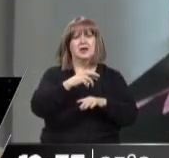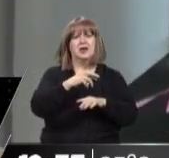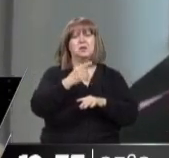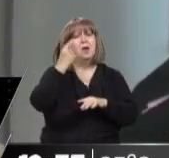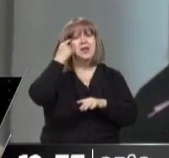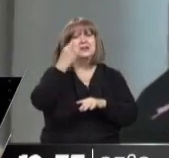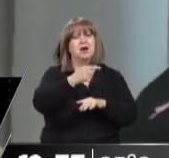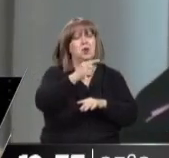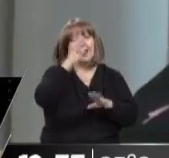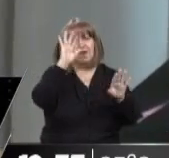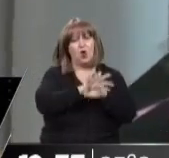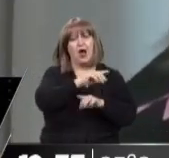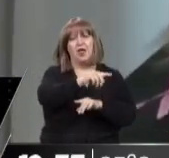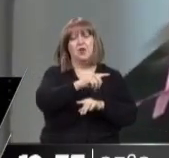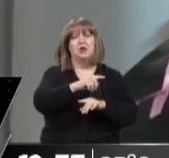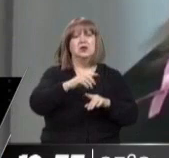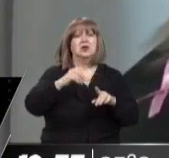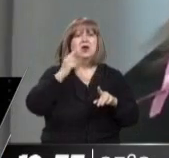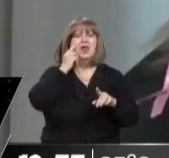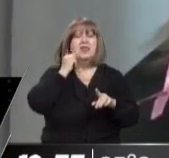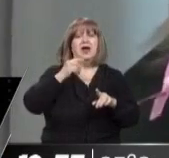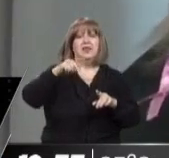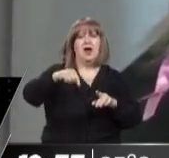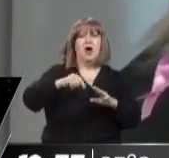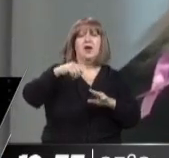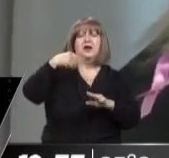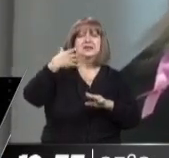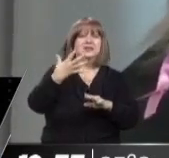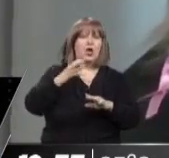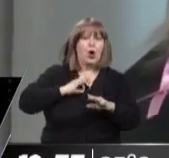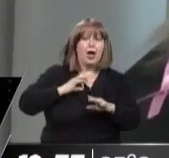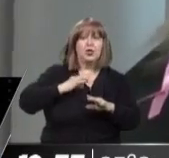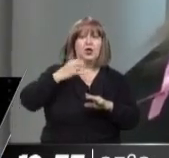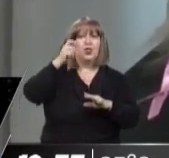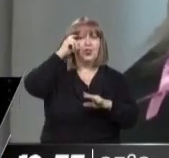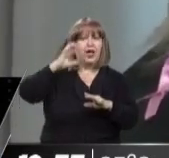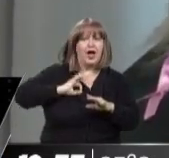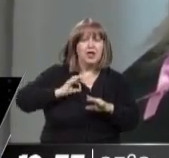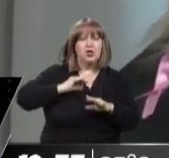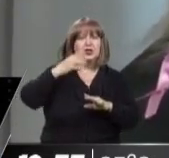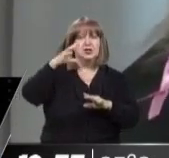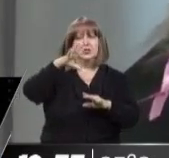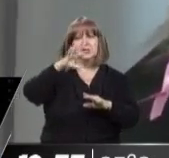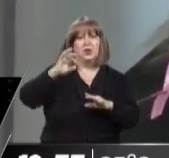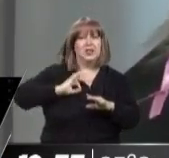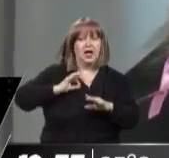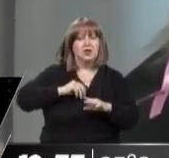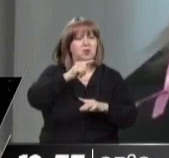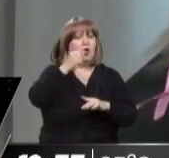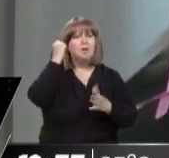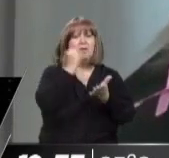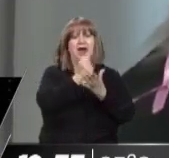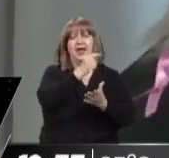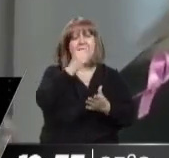10 20 o 50 años cómo iba a ser su vida si él seguía con la misma idea